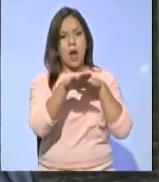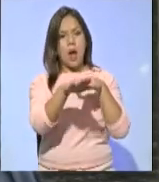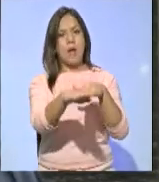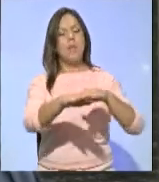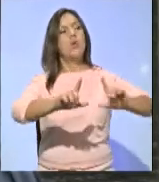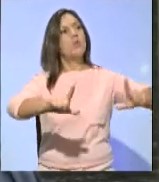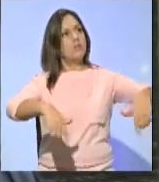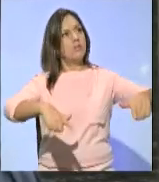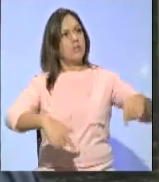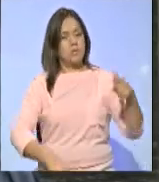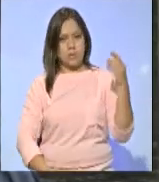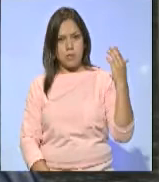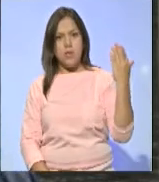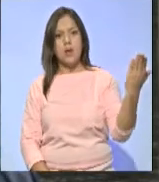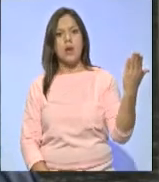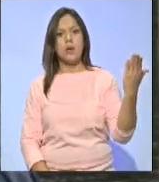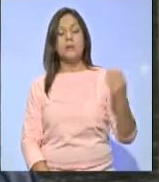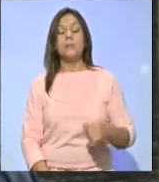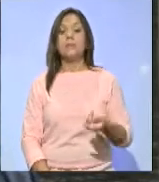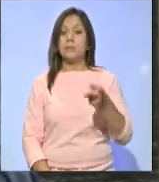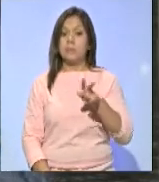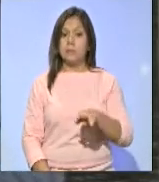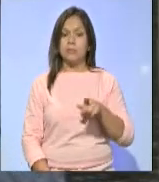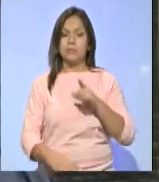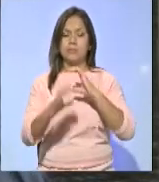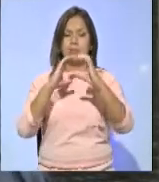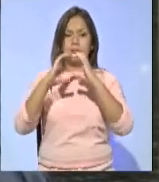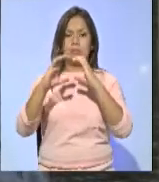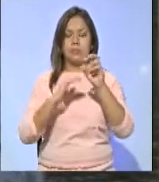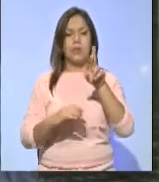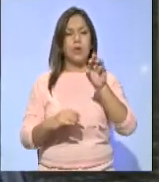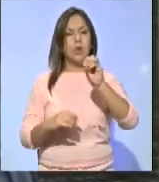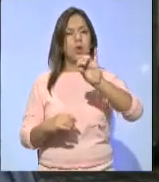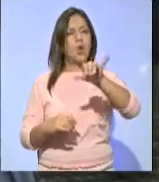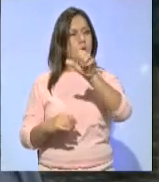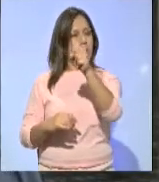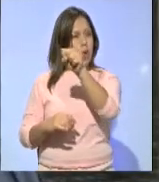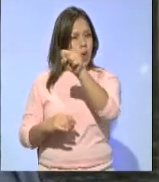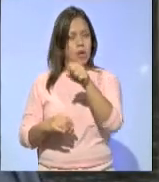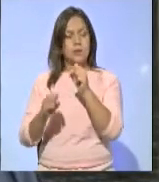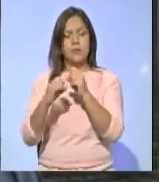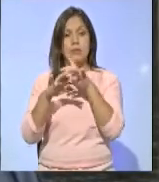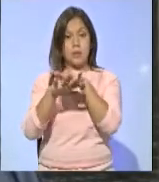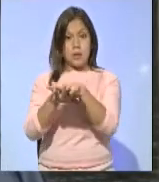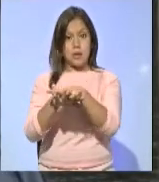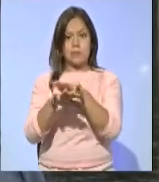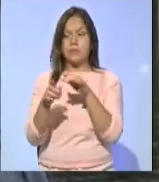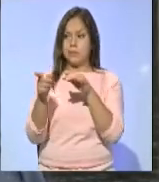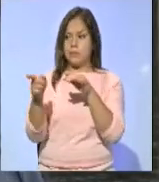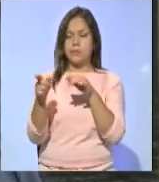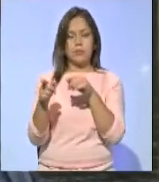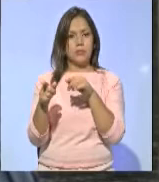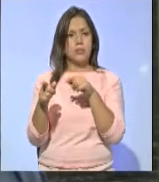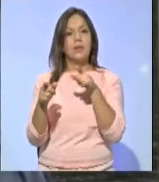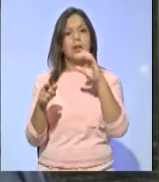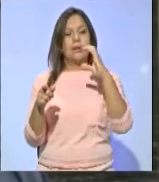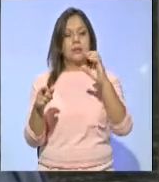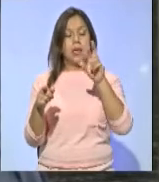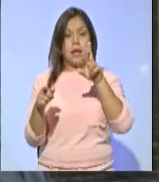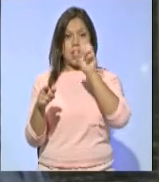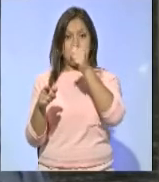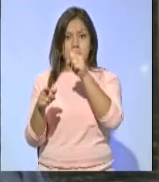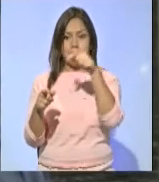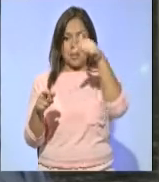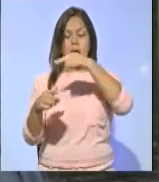Lenín Moreno Garcés. Nosotros conversamos con Mariana Rojas. Ella es integrante precisamente de uno de los CRCs acá en